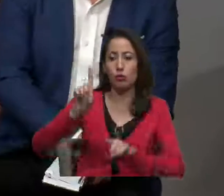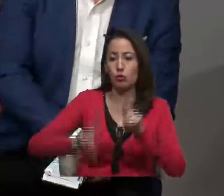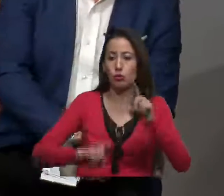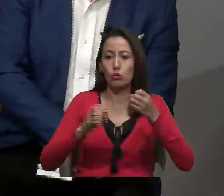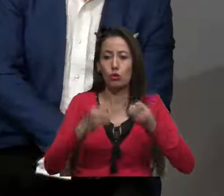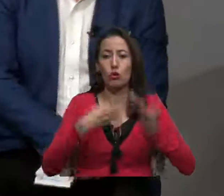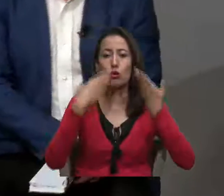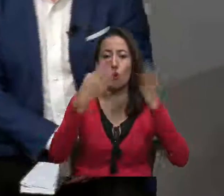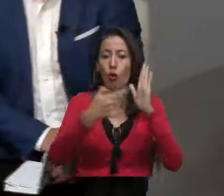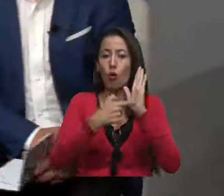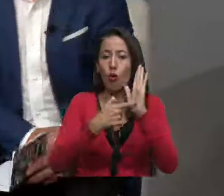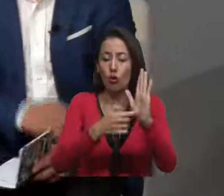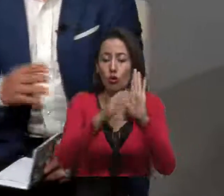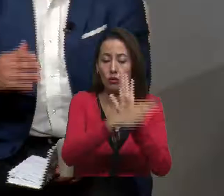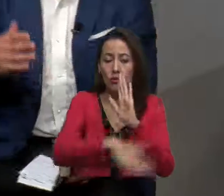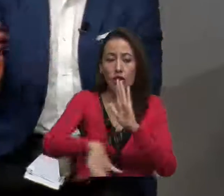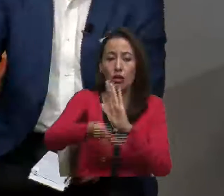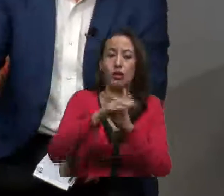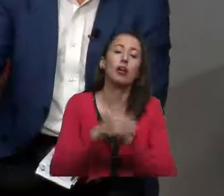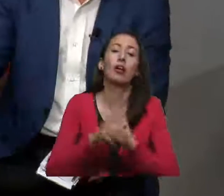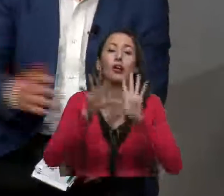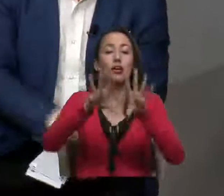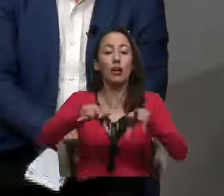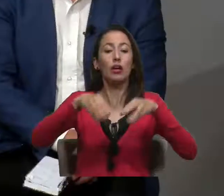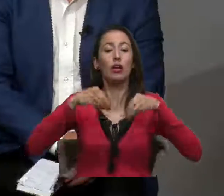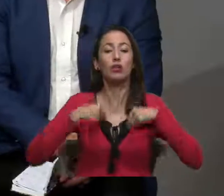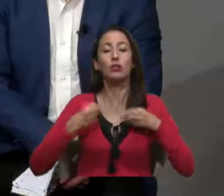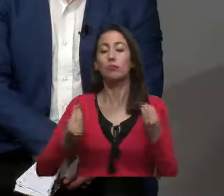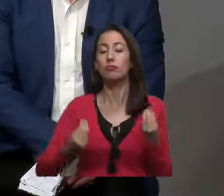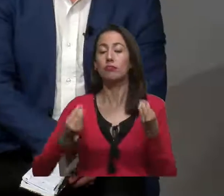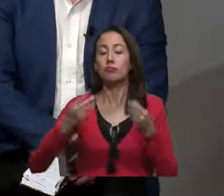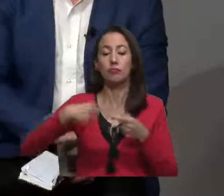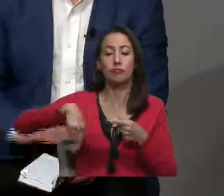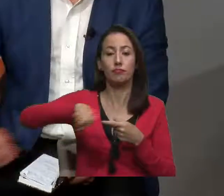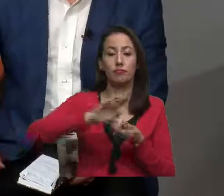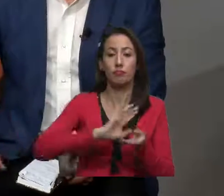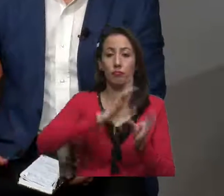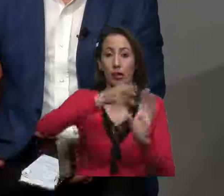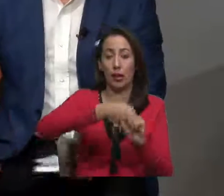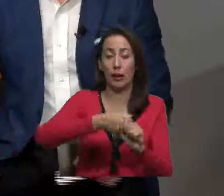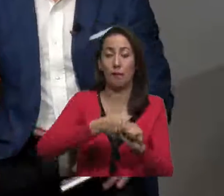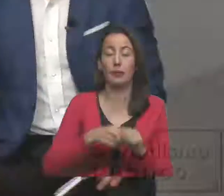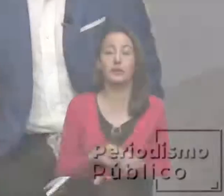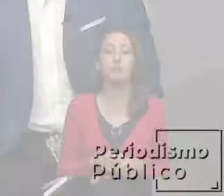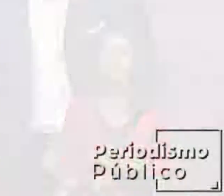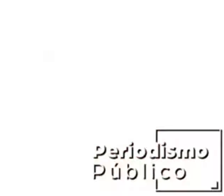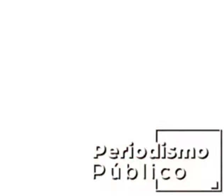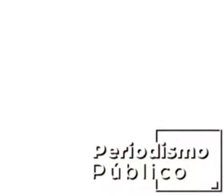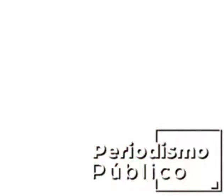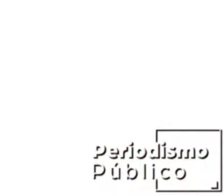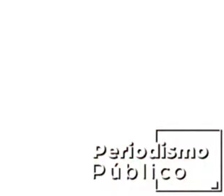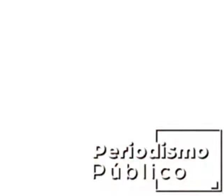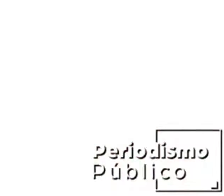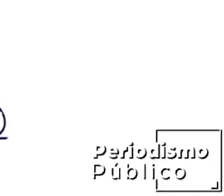que se van a impulsar en materia económica que sin duda incluyen la participación de la banca nacional